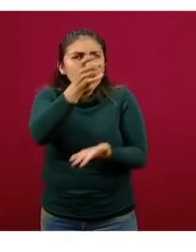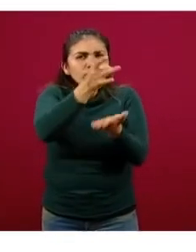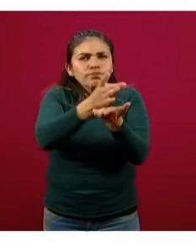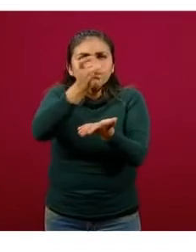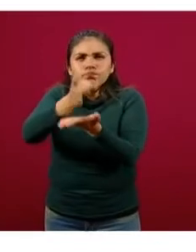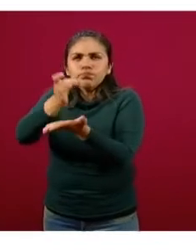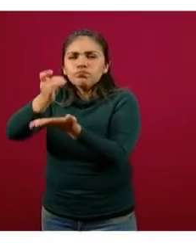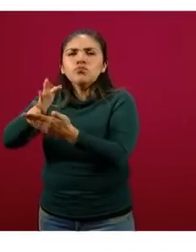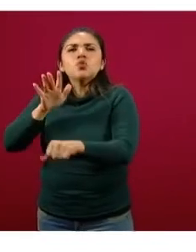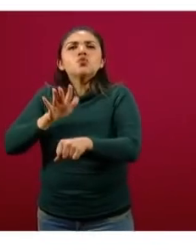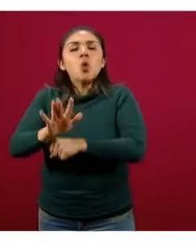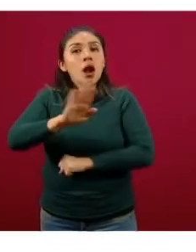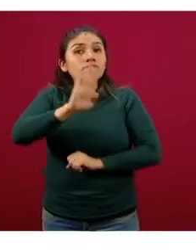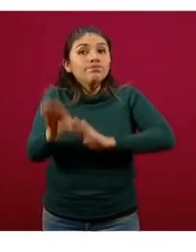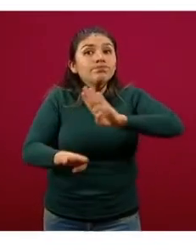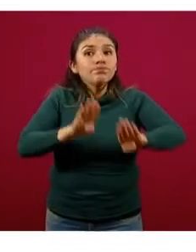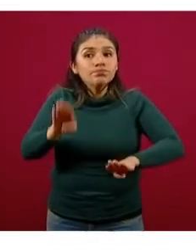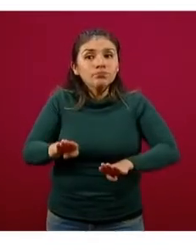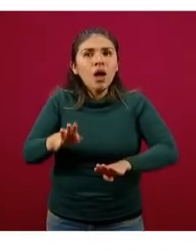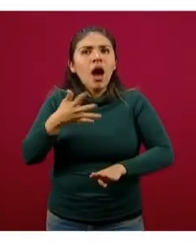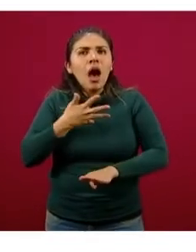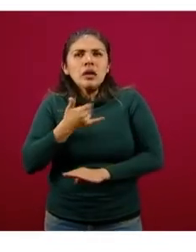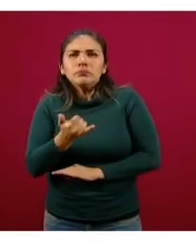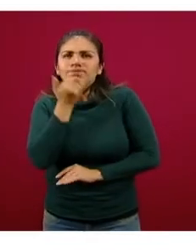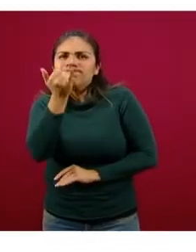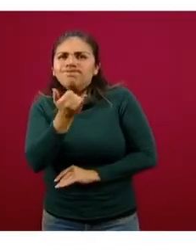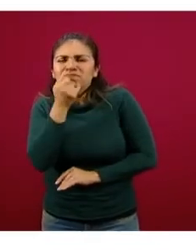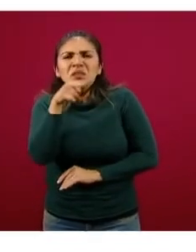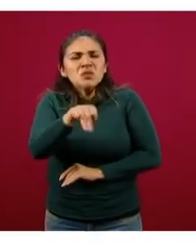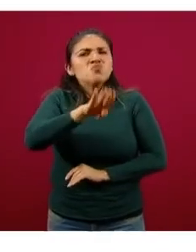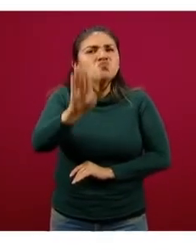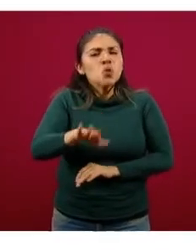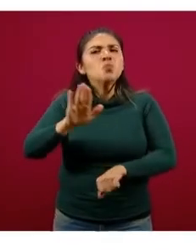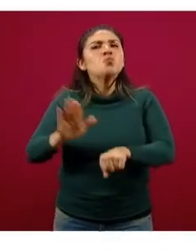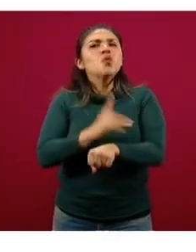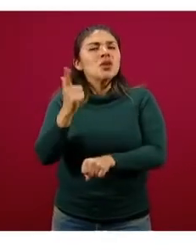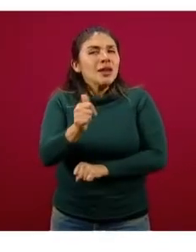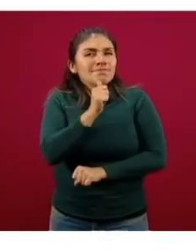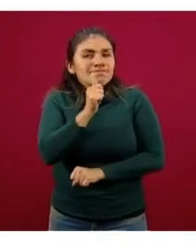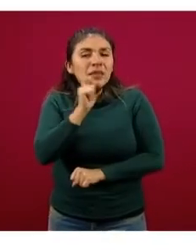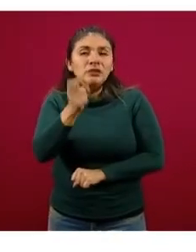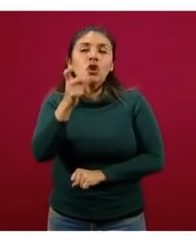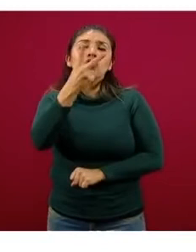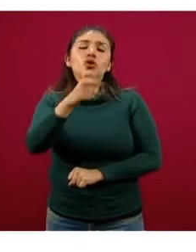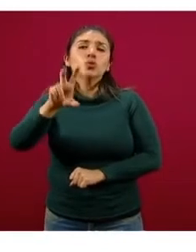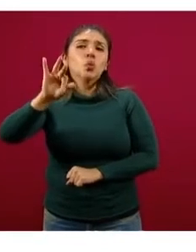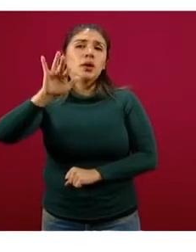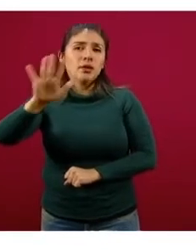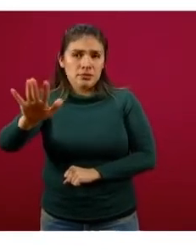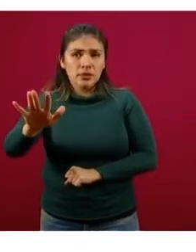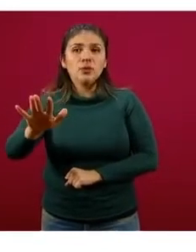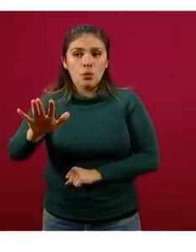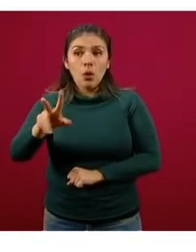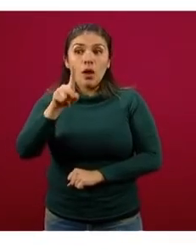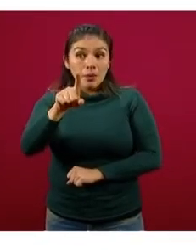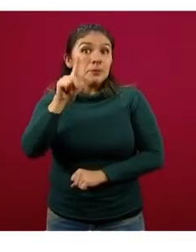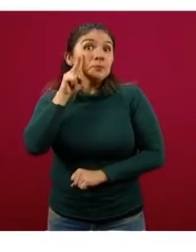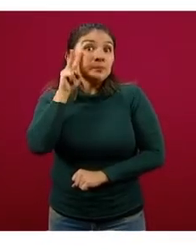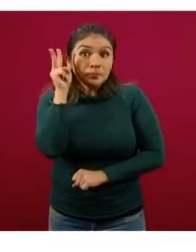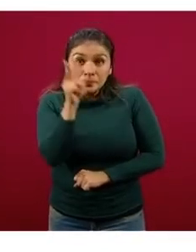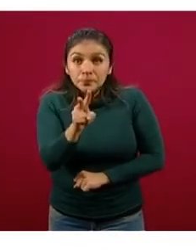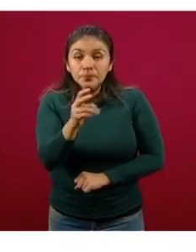identificar aquellas defunciones que aún están catalogadas como sospechosas, que son estas 245, y que si vemos